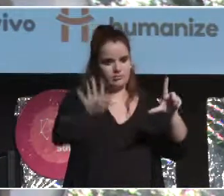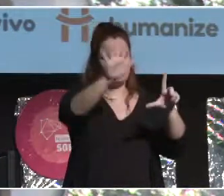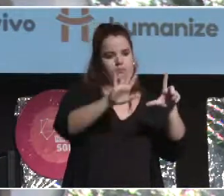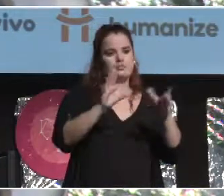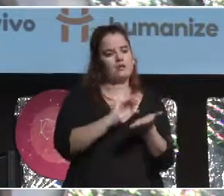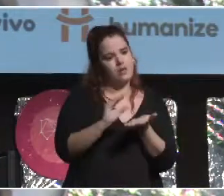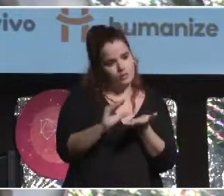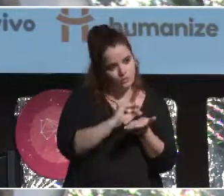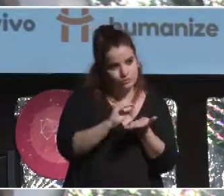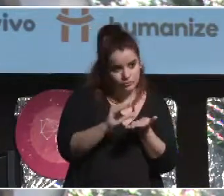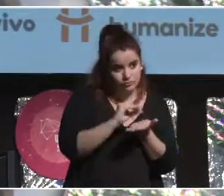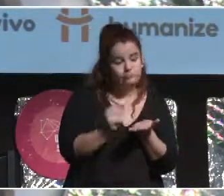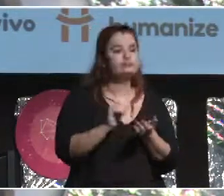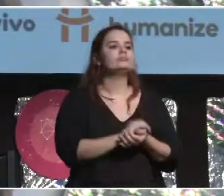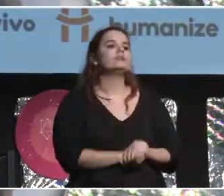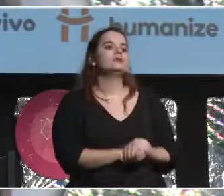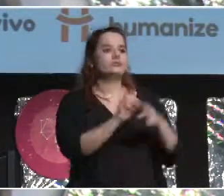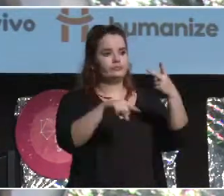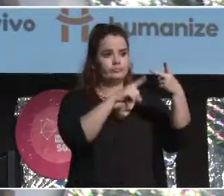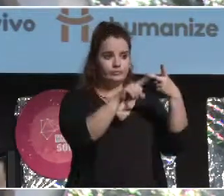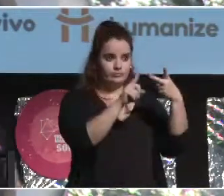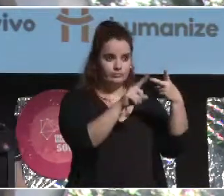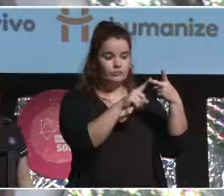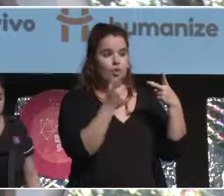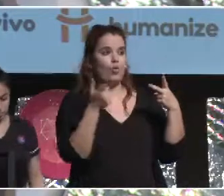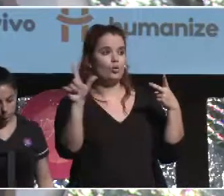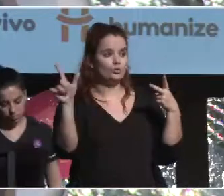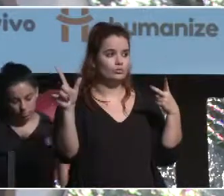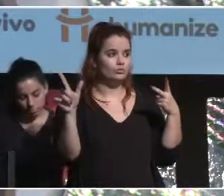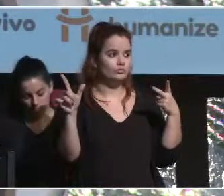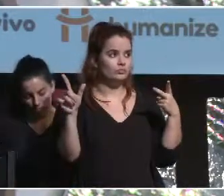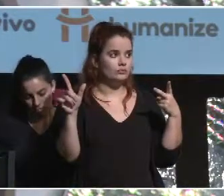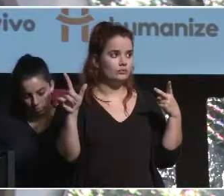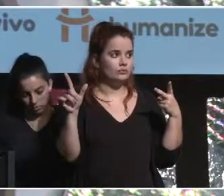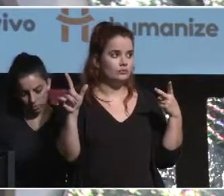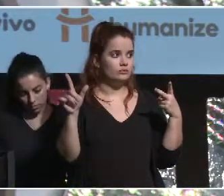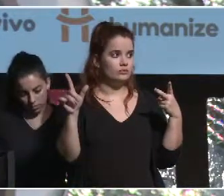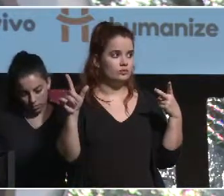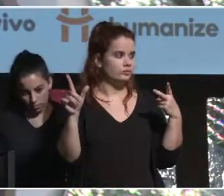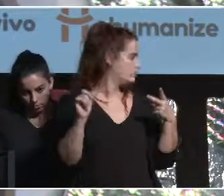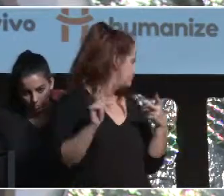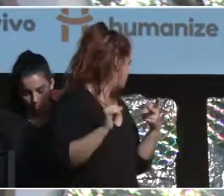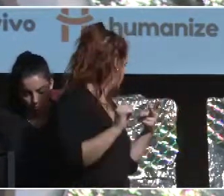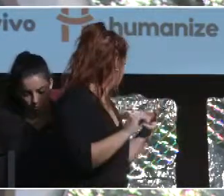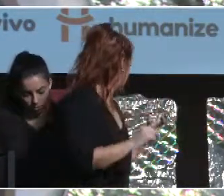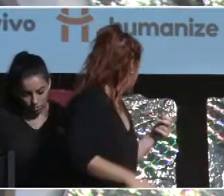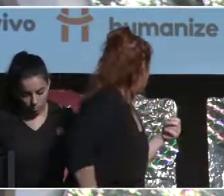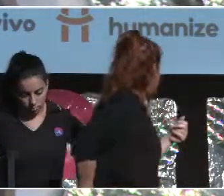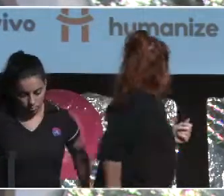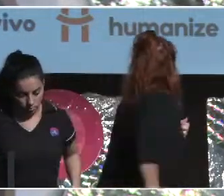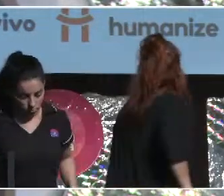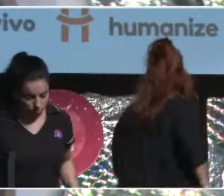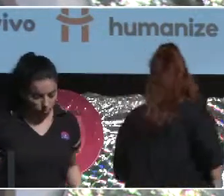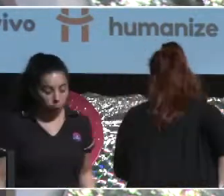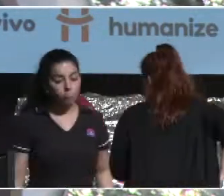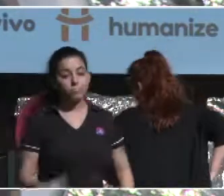sobre ODS. Otro ejercicio es el que tenemos con la Alianza Global